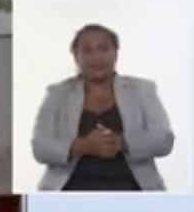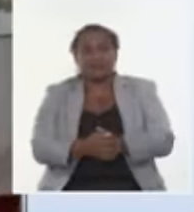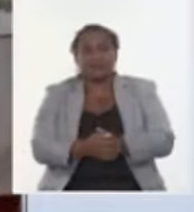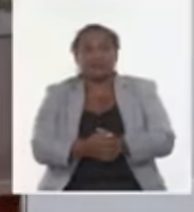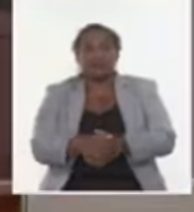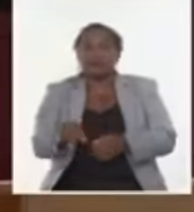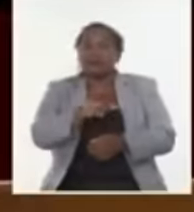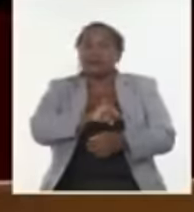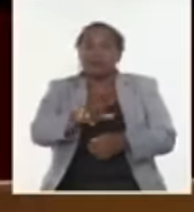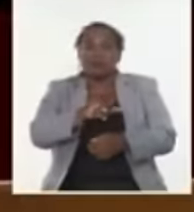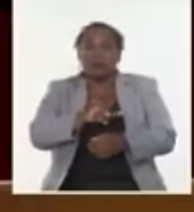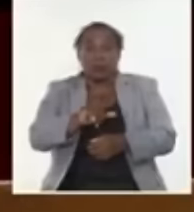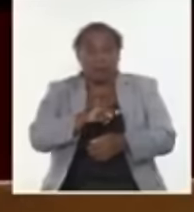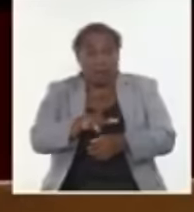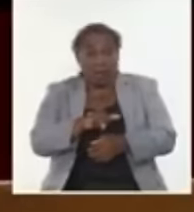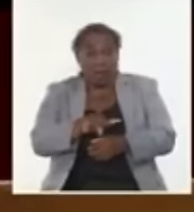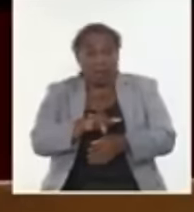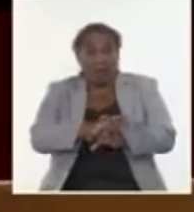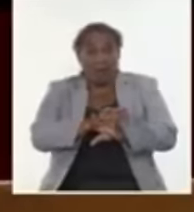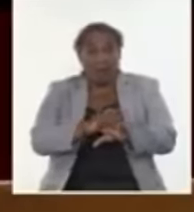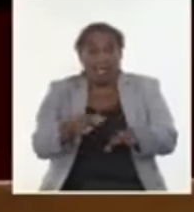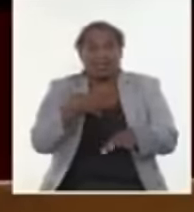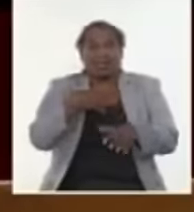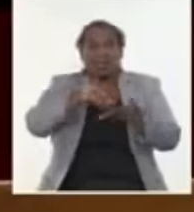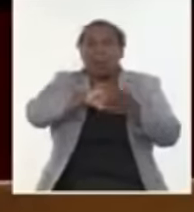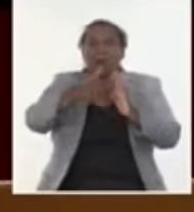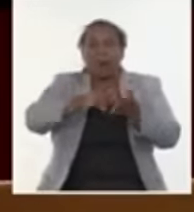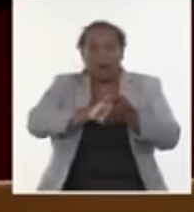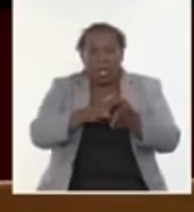Igual que tenemos ya varios proyectos en curso,